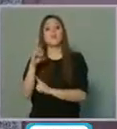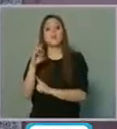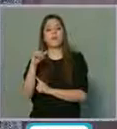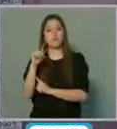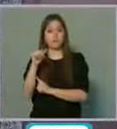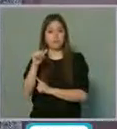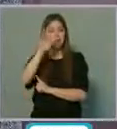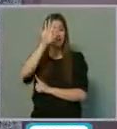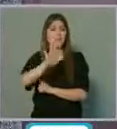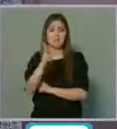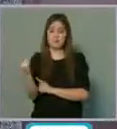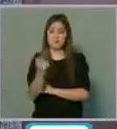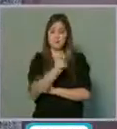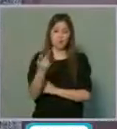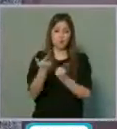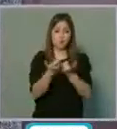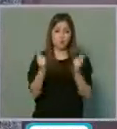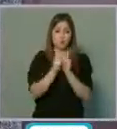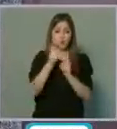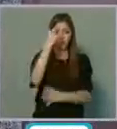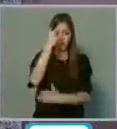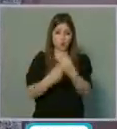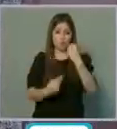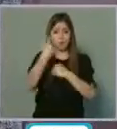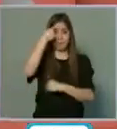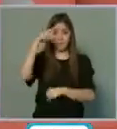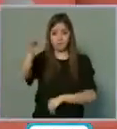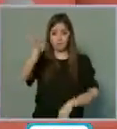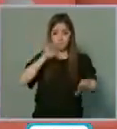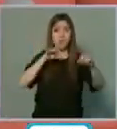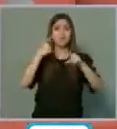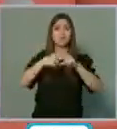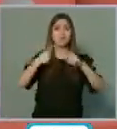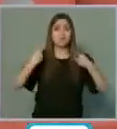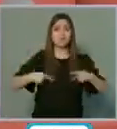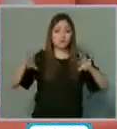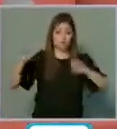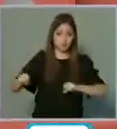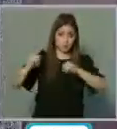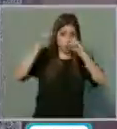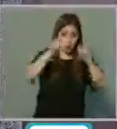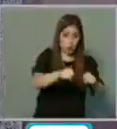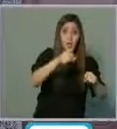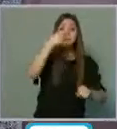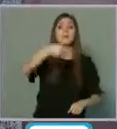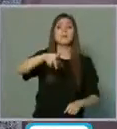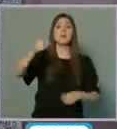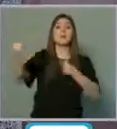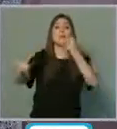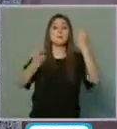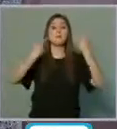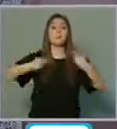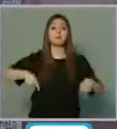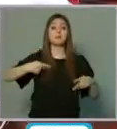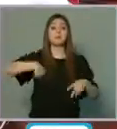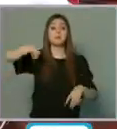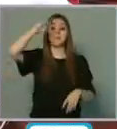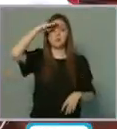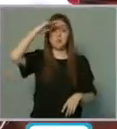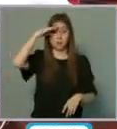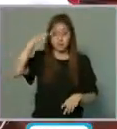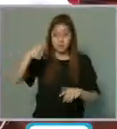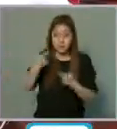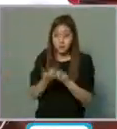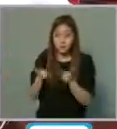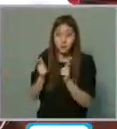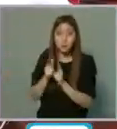fueran en la misma elección para que queden dos personas. En este caso no se tenía contemplado que fuera a existir un contendiente del Partido